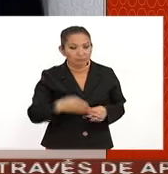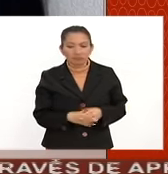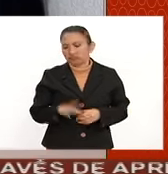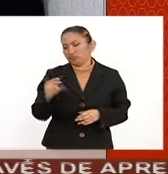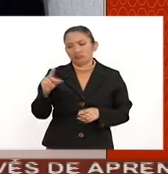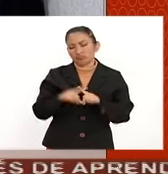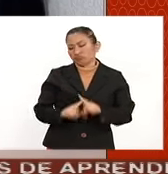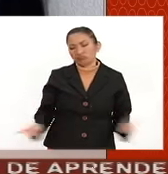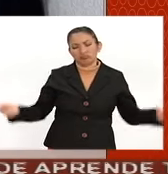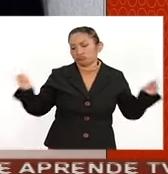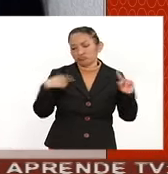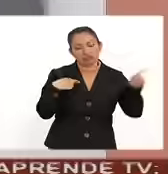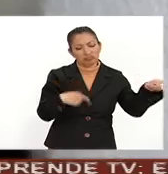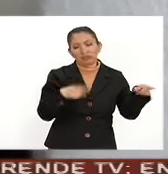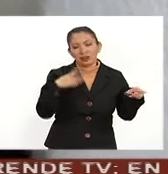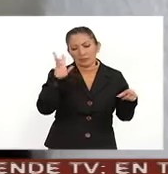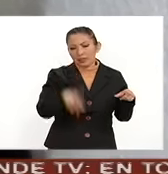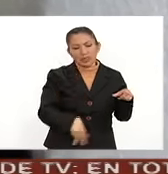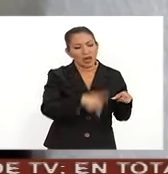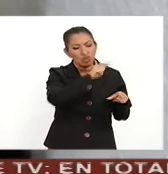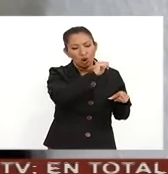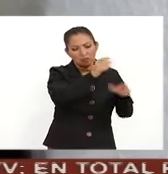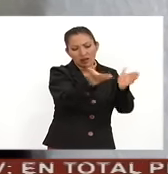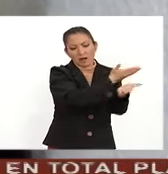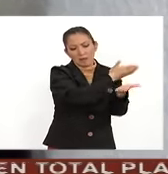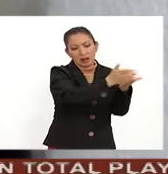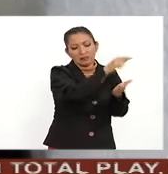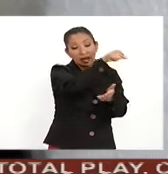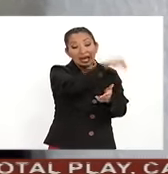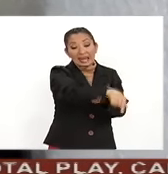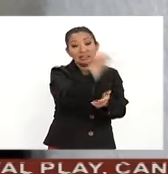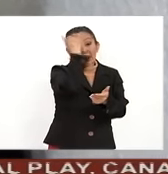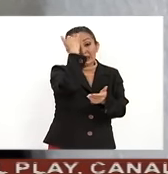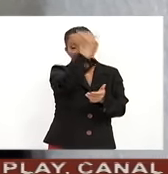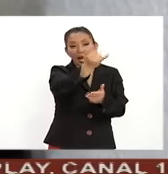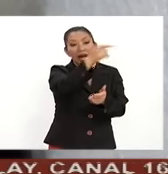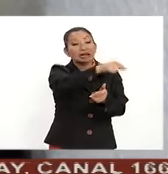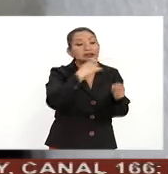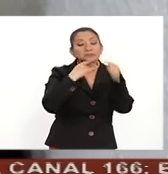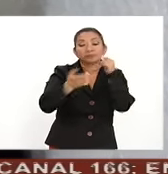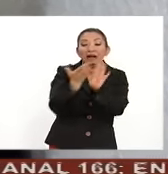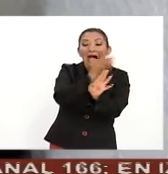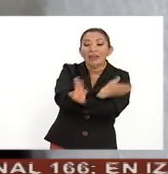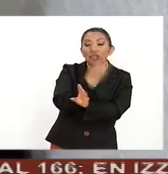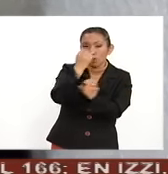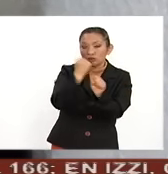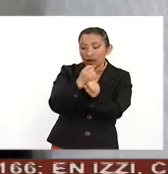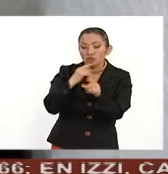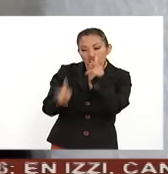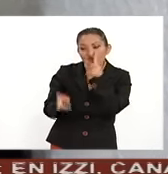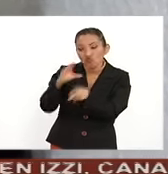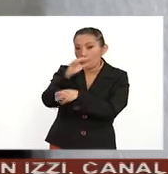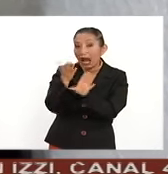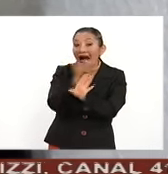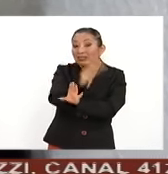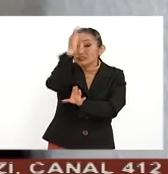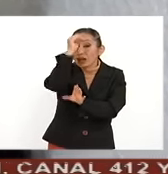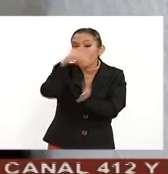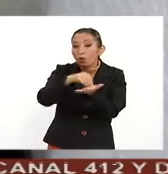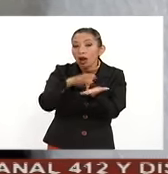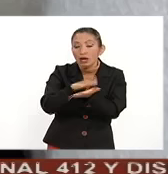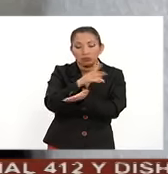por supuesto, Pati, estás en lo correcto. No tiene nada que ver. Esto realmente es un proceso de negociación que lleva más de 2 años, en donde tanto un